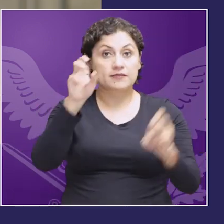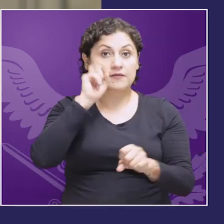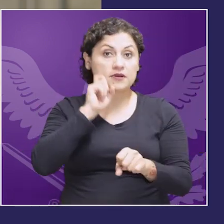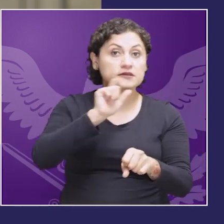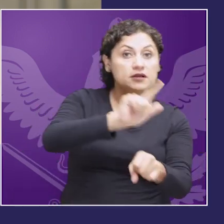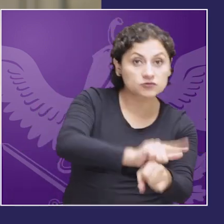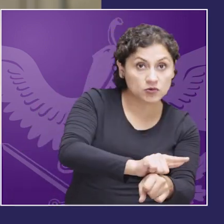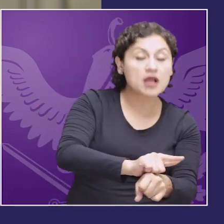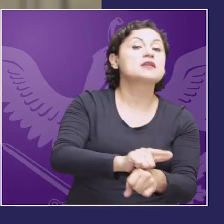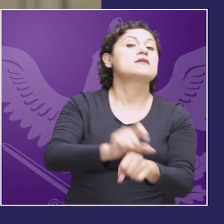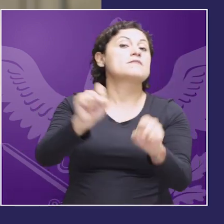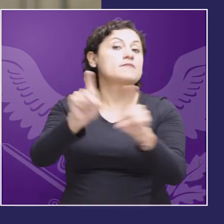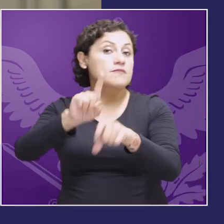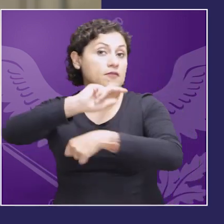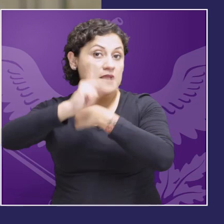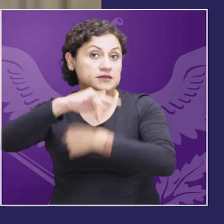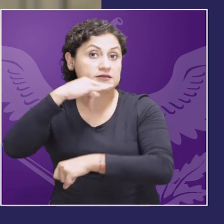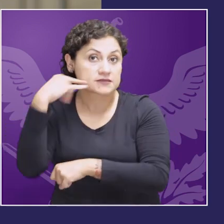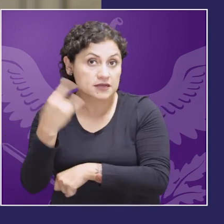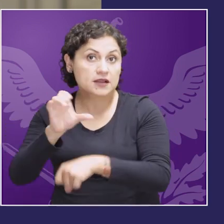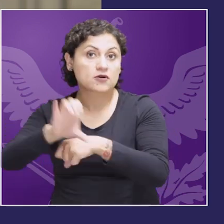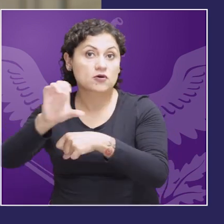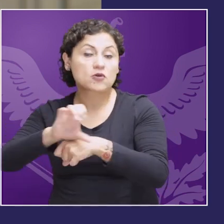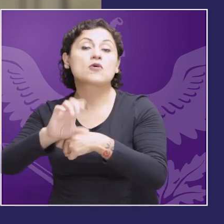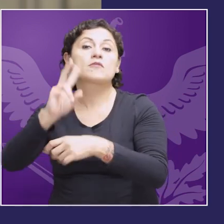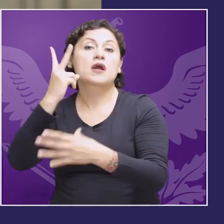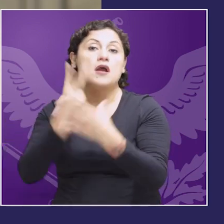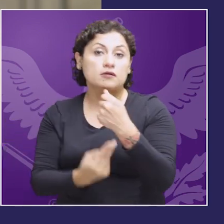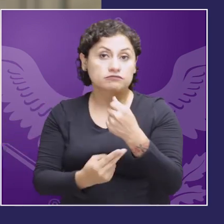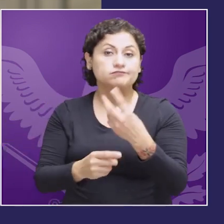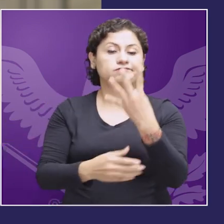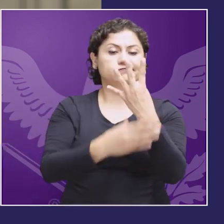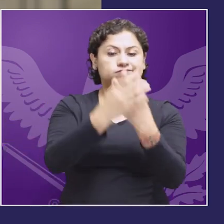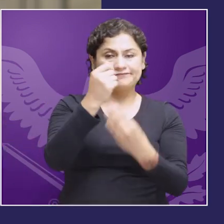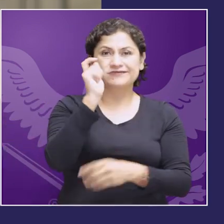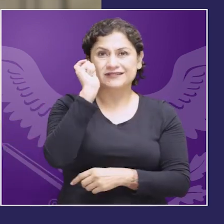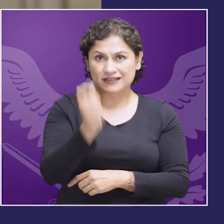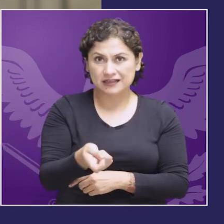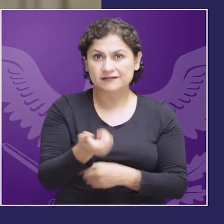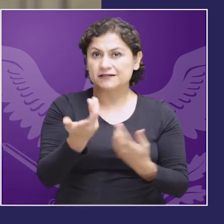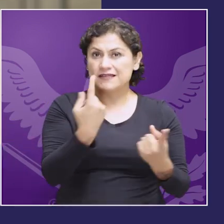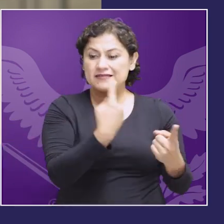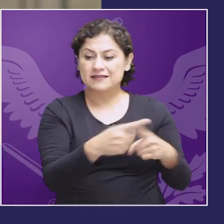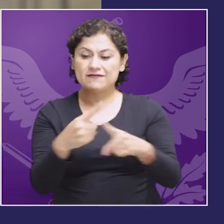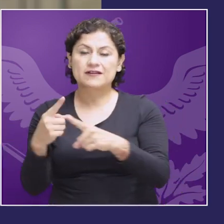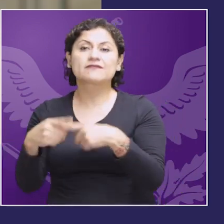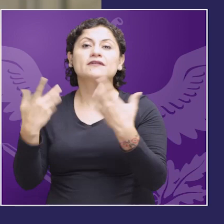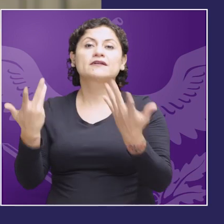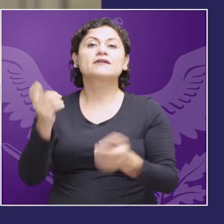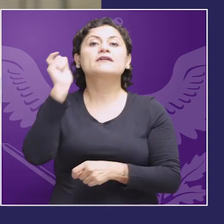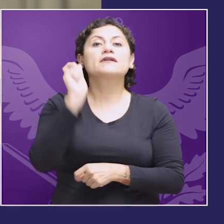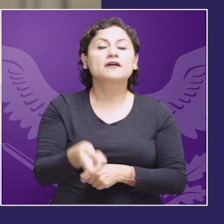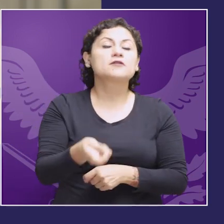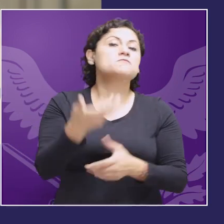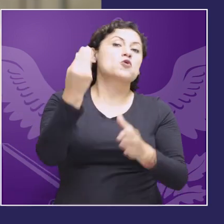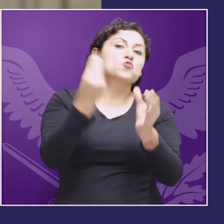En el fondo, protocolo de tratamiento de acoso sexual, lo que había hecho Chile y había hecho Colombia. Entonces, es traer, bueno, me estoy derivando, pero en el